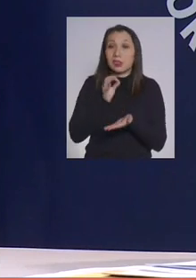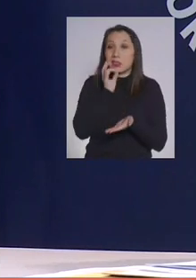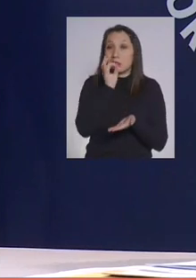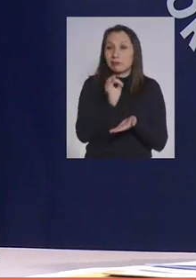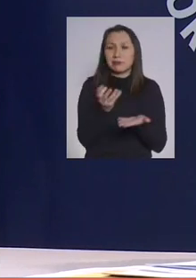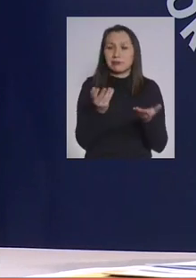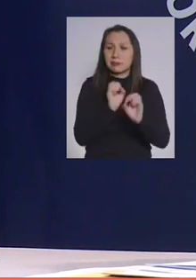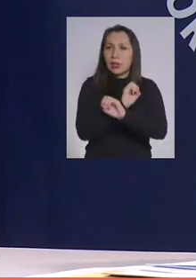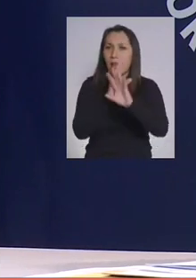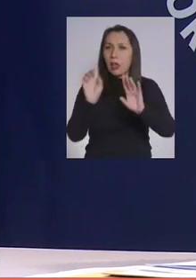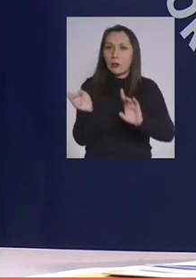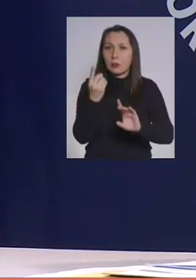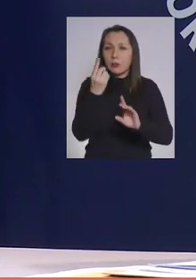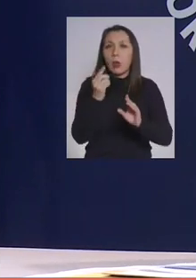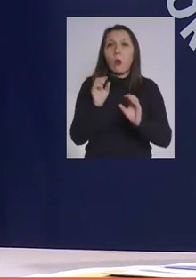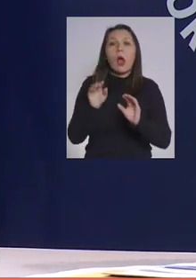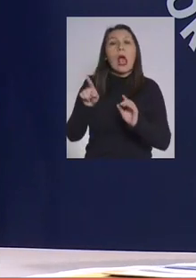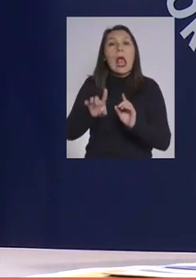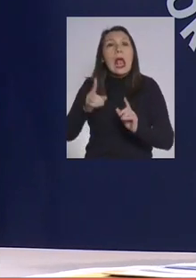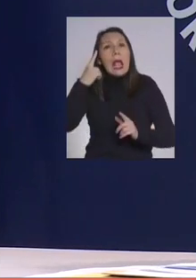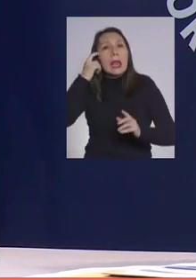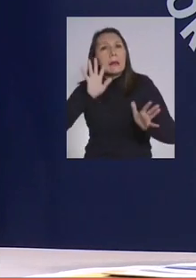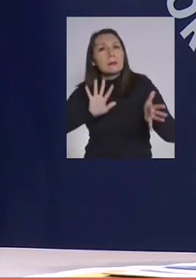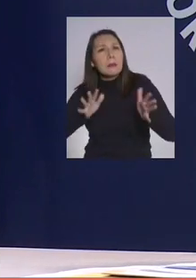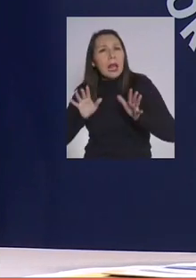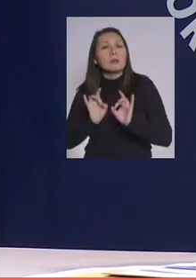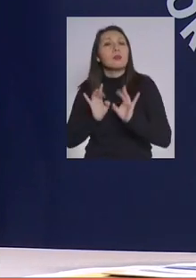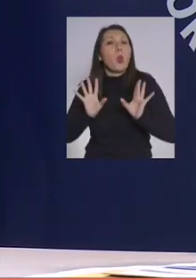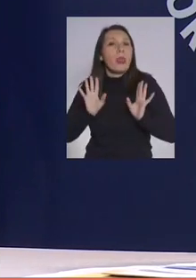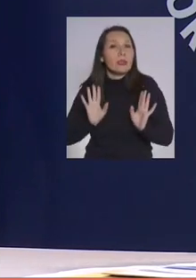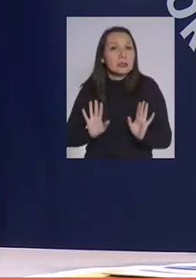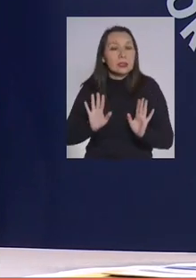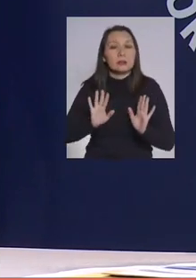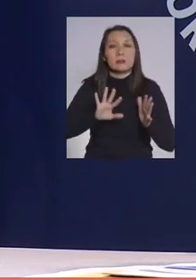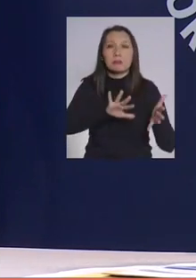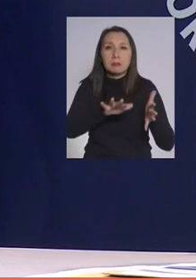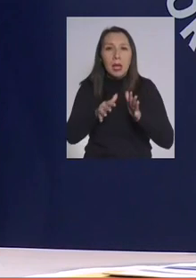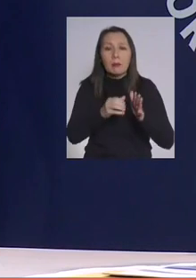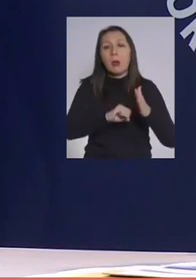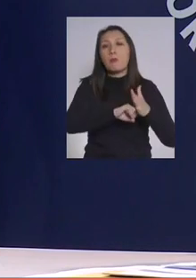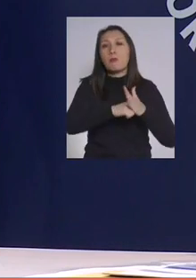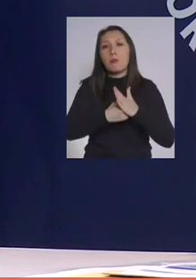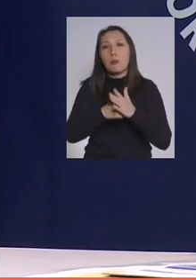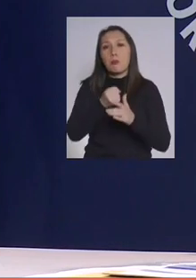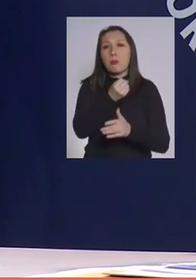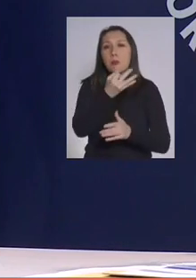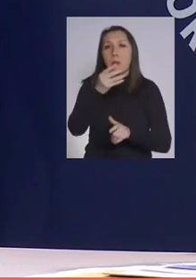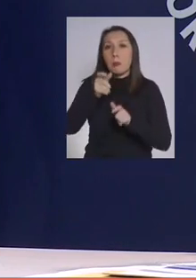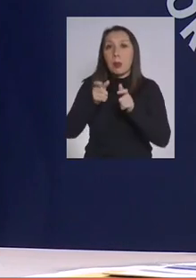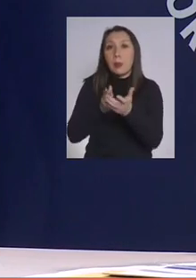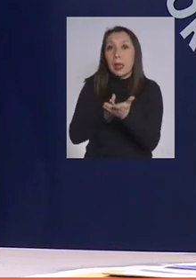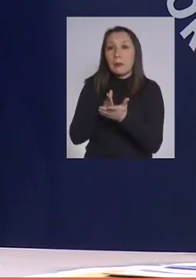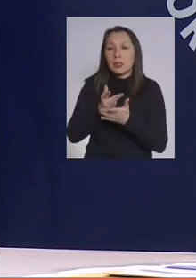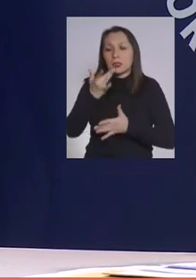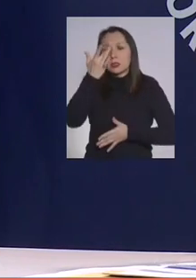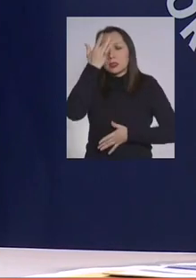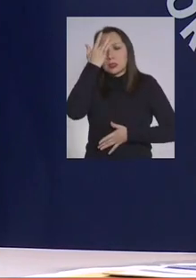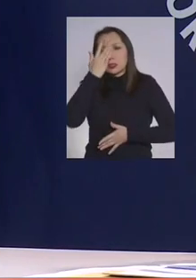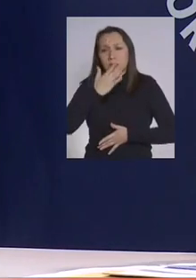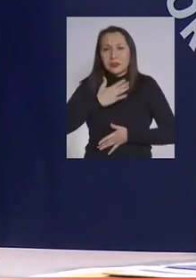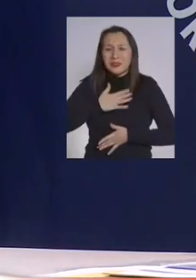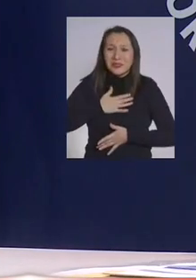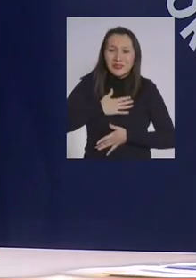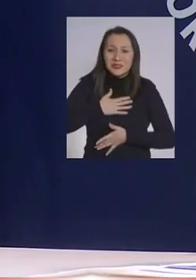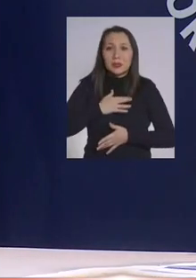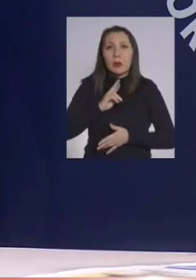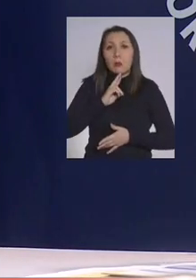importante aclarar primero que nada un supuesto que hace que el supuesto que el promedio de que las personas inician los síntomas a que tienen